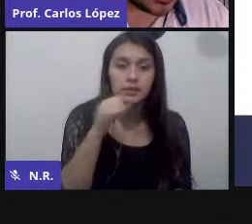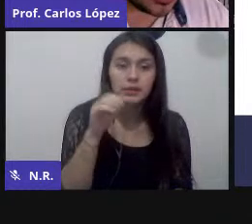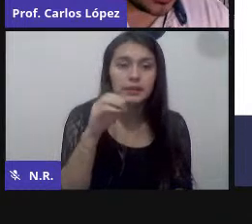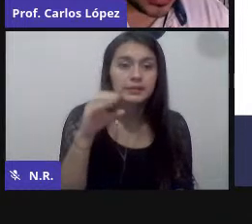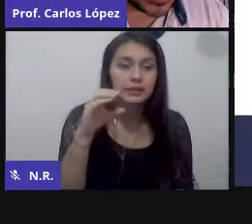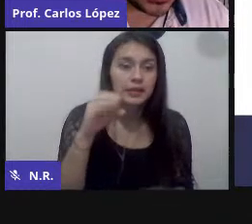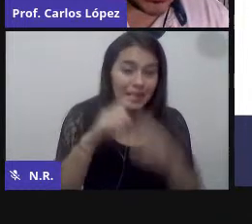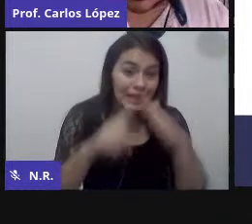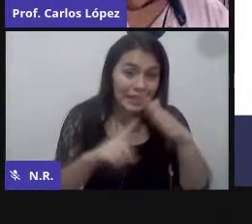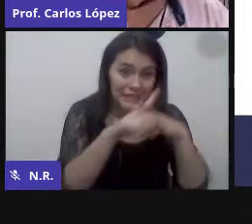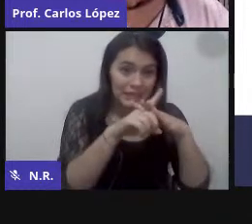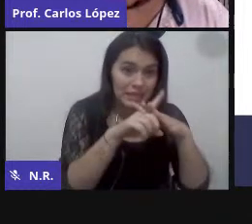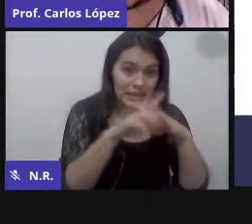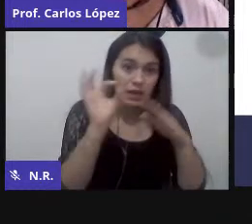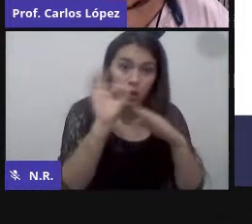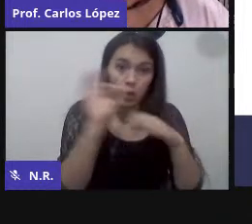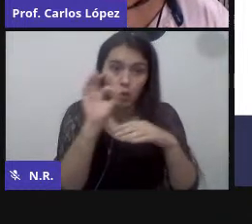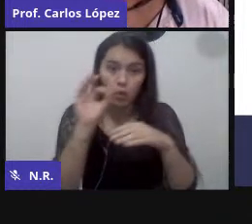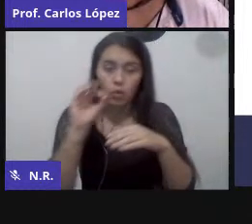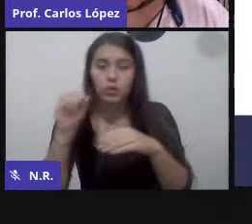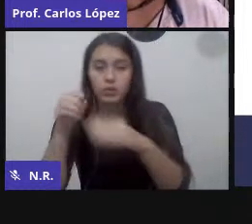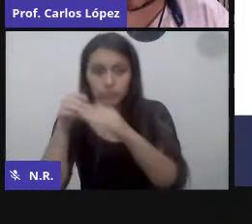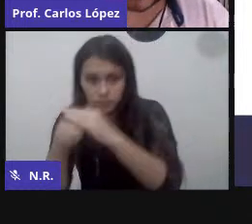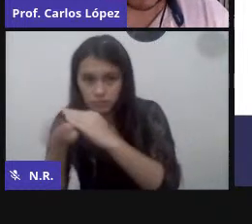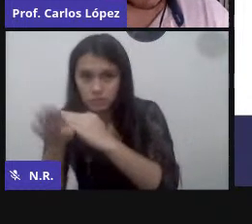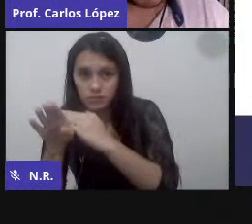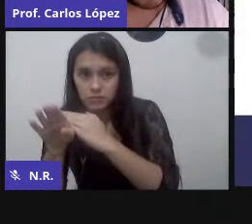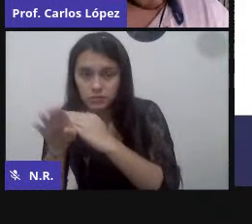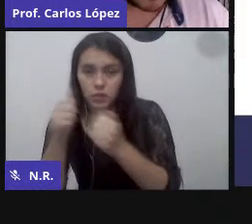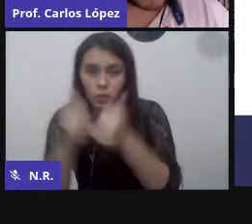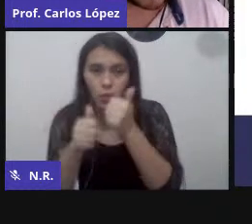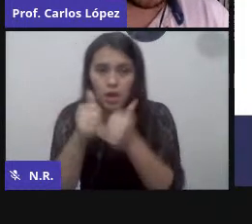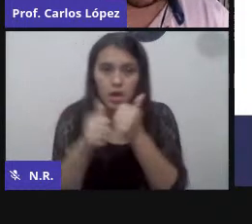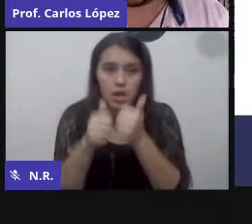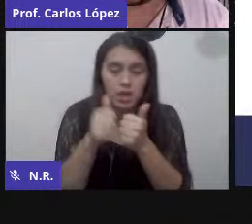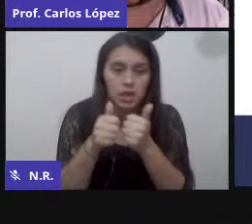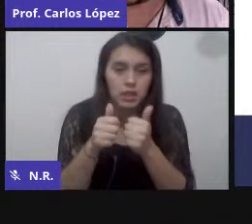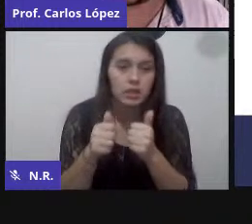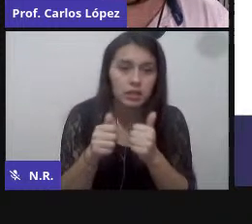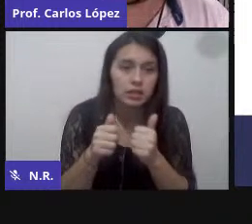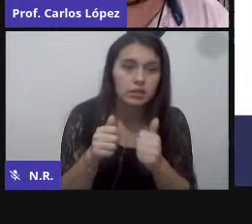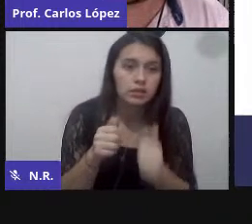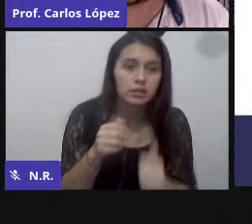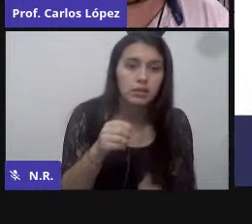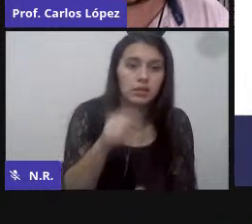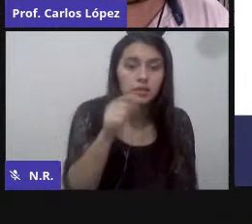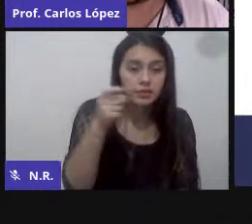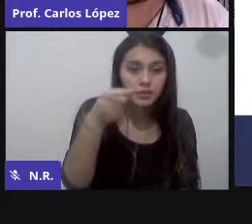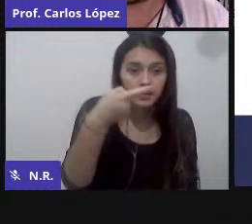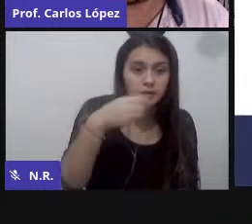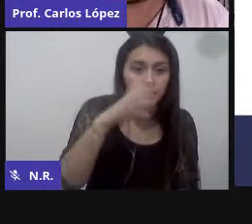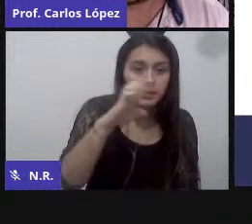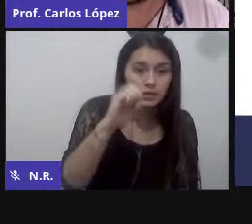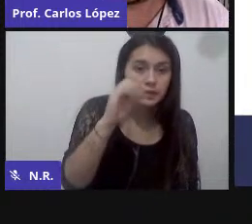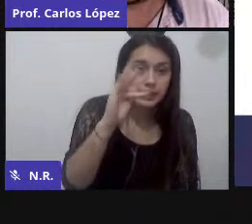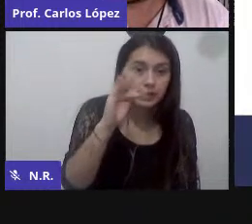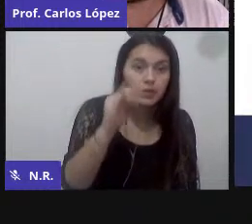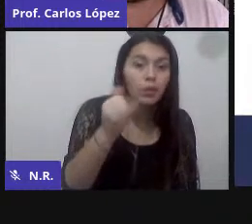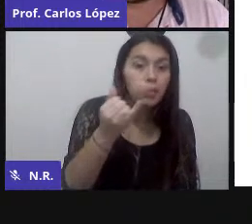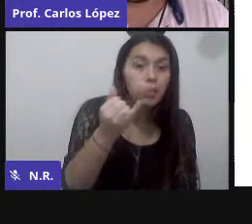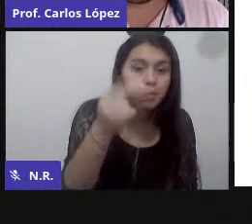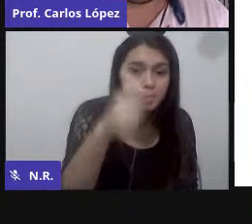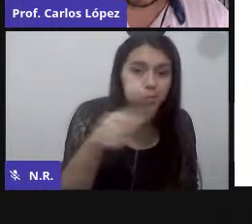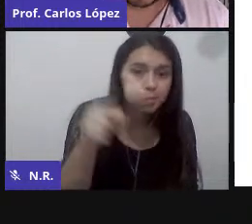¿no? ¿En Get Started o en Get Started? ¿Cuál de las dos partes? Correcto, en Get Started colocan su email primero y después le dan